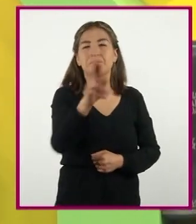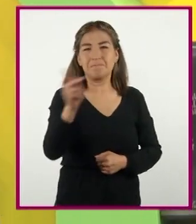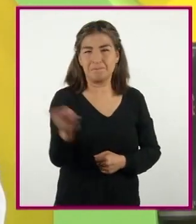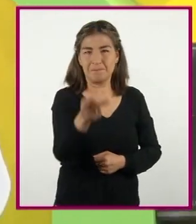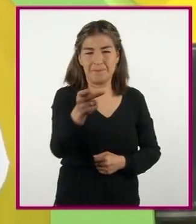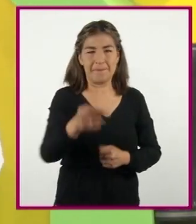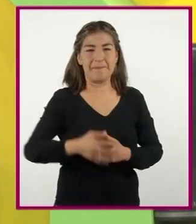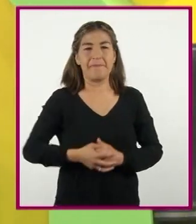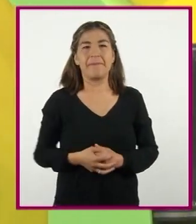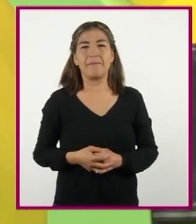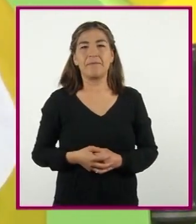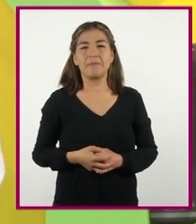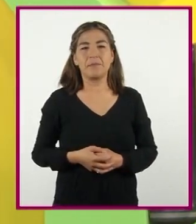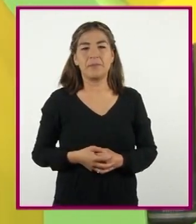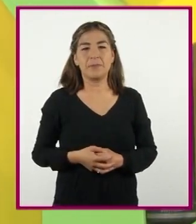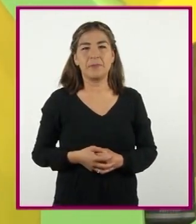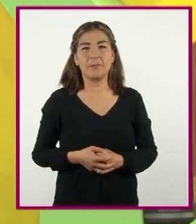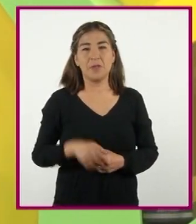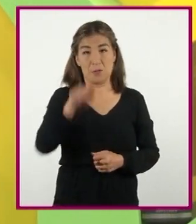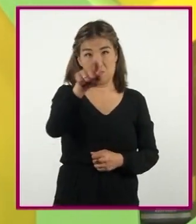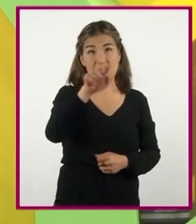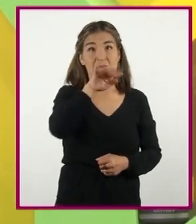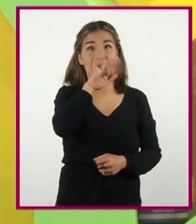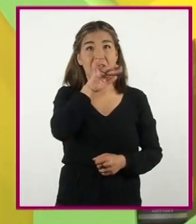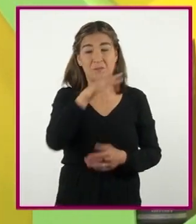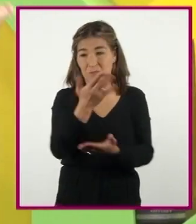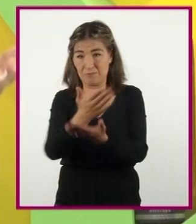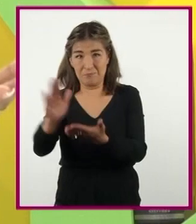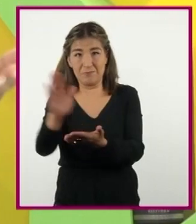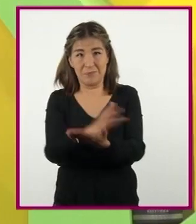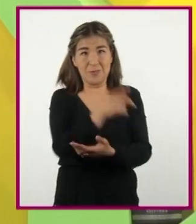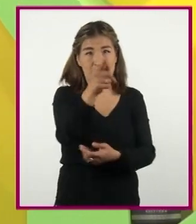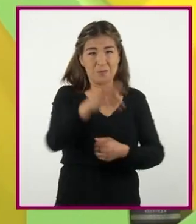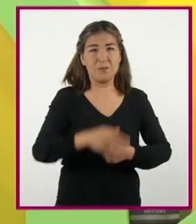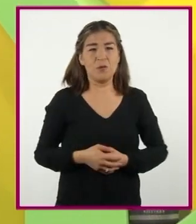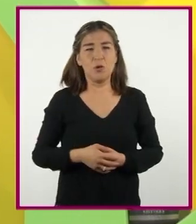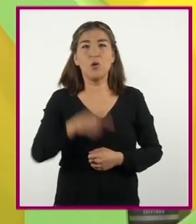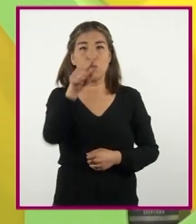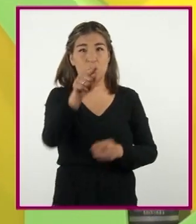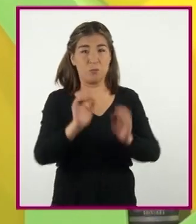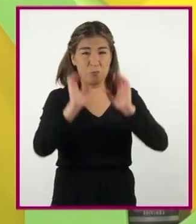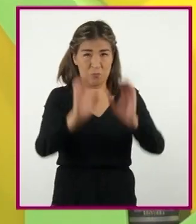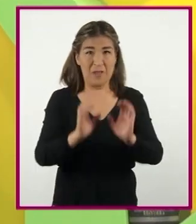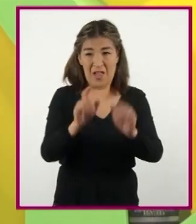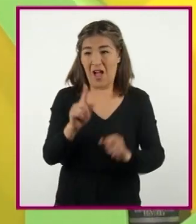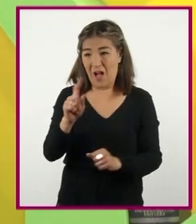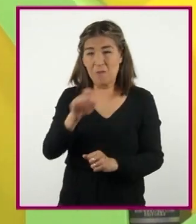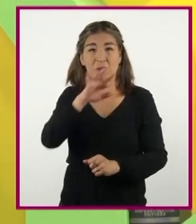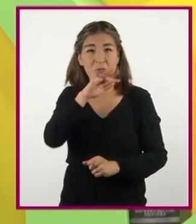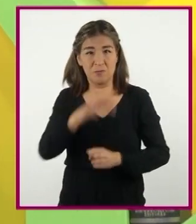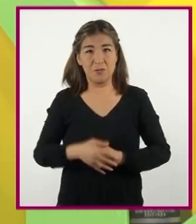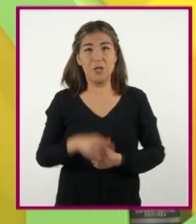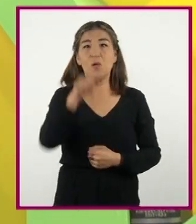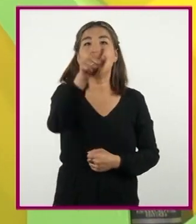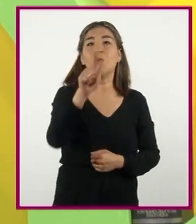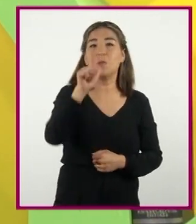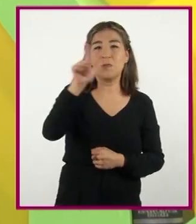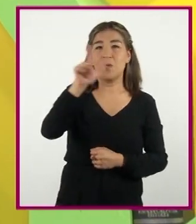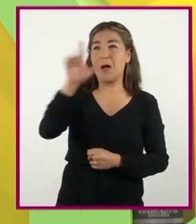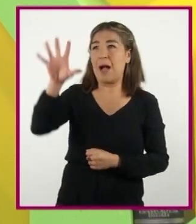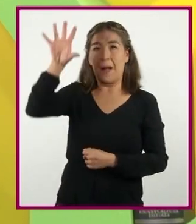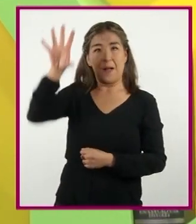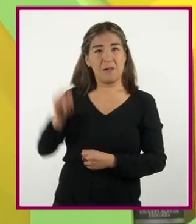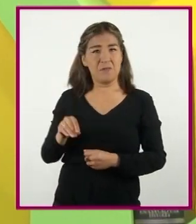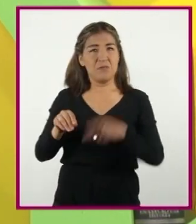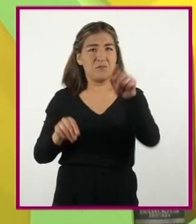preguntas. ¿Separan la basura? ¿Evitan contaminar el agua? ¿Apagan la luz cuando